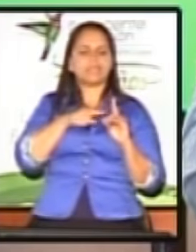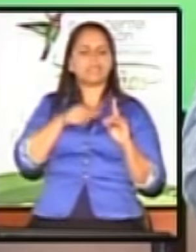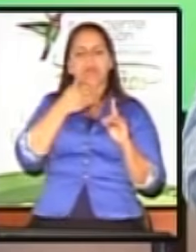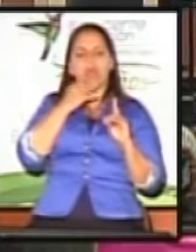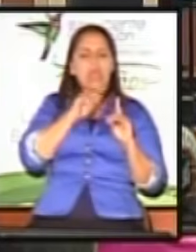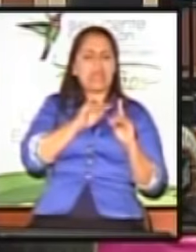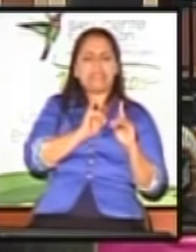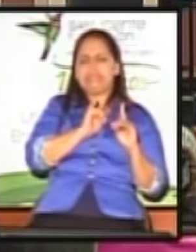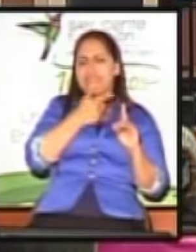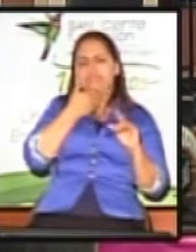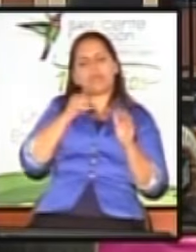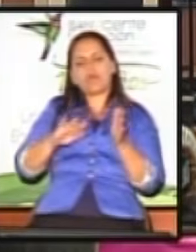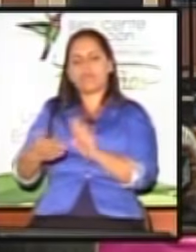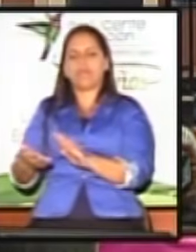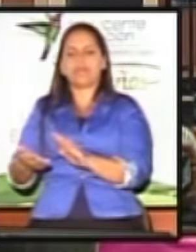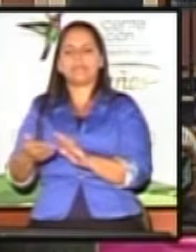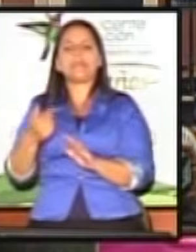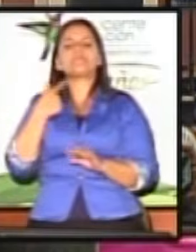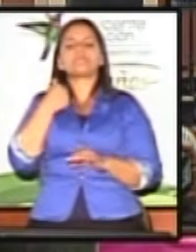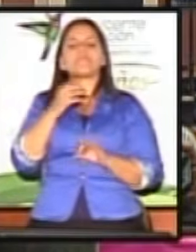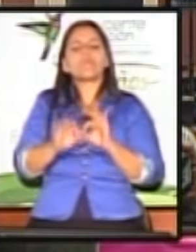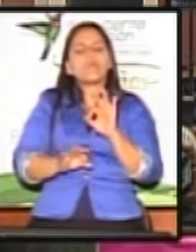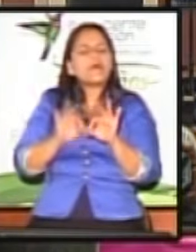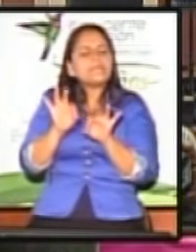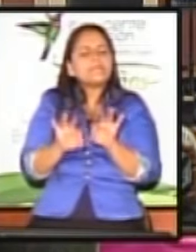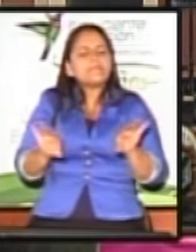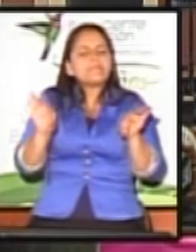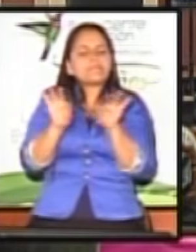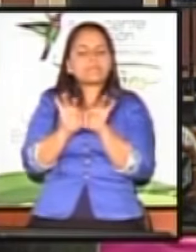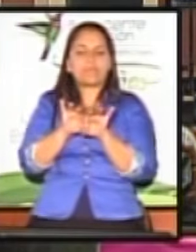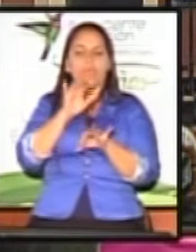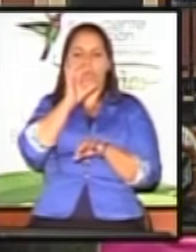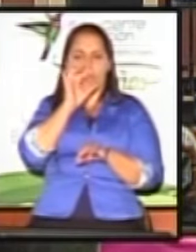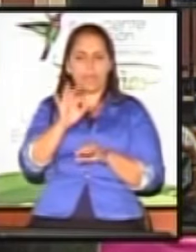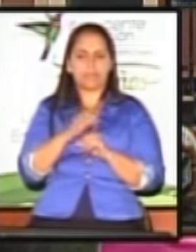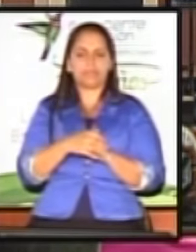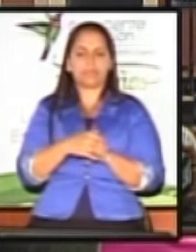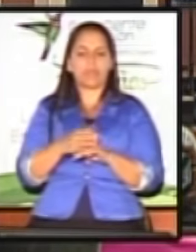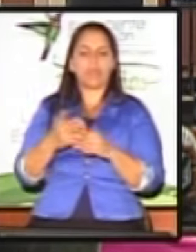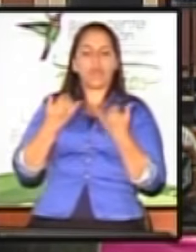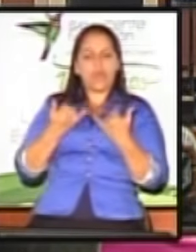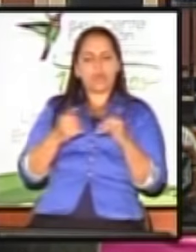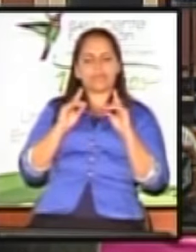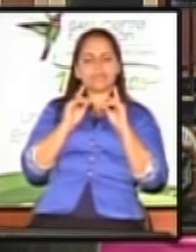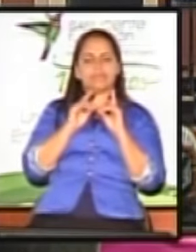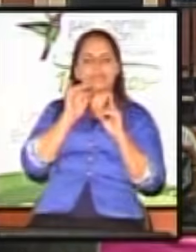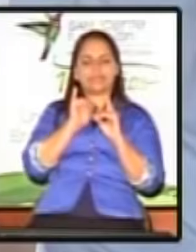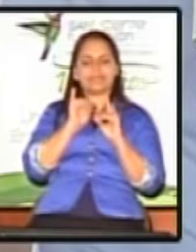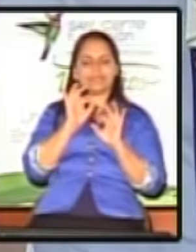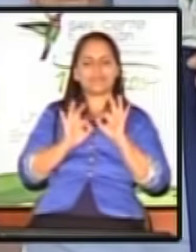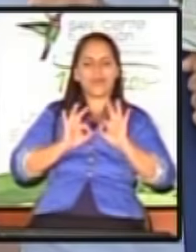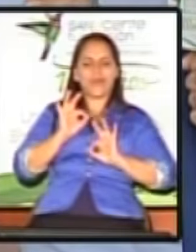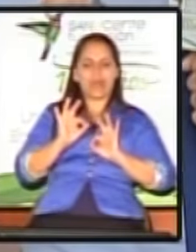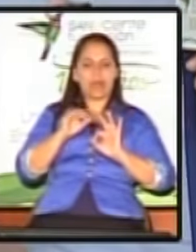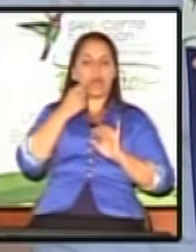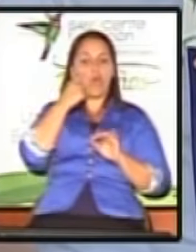muerte. Pero aquí vienen cuidados básicos. Como dice este señor, ahora cuido la cama. Y si él cuida la cama